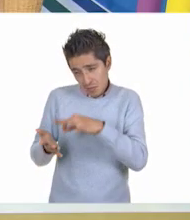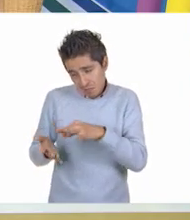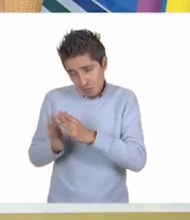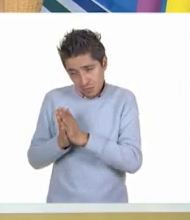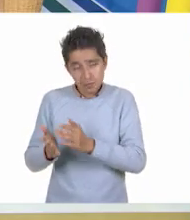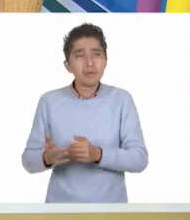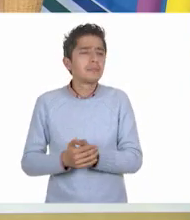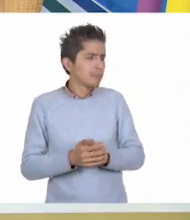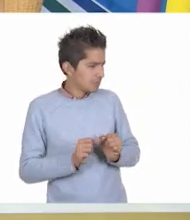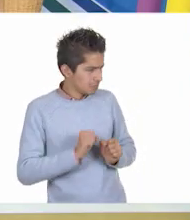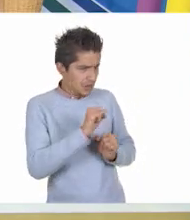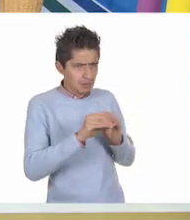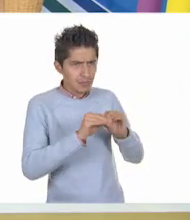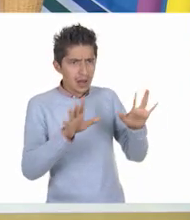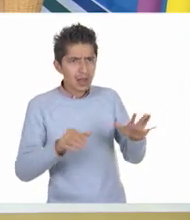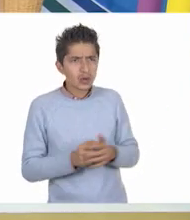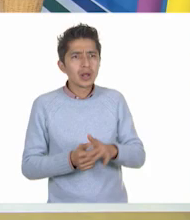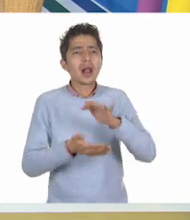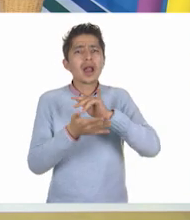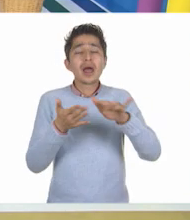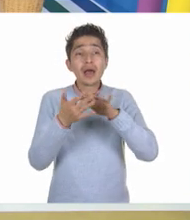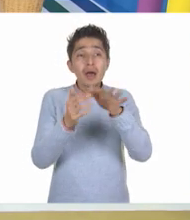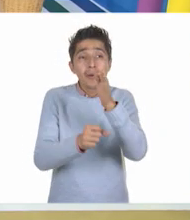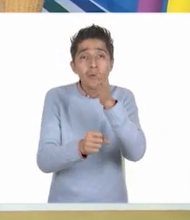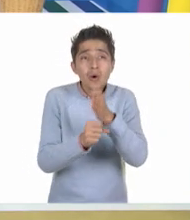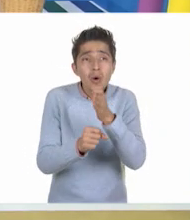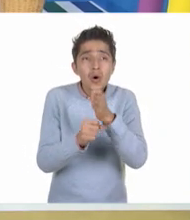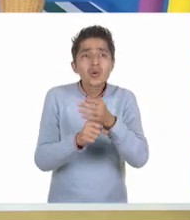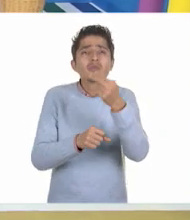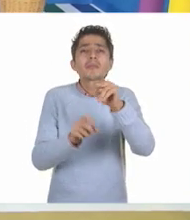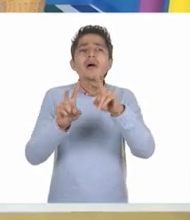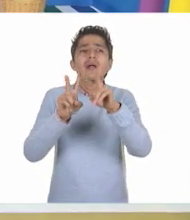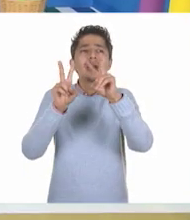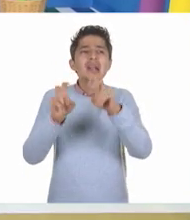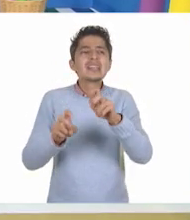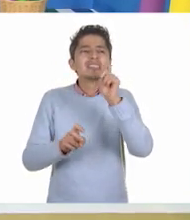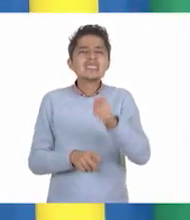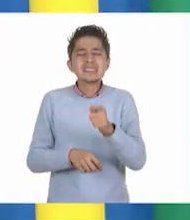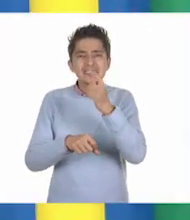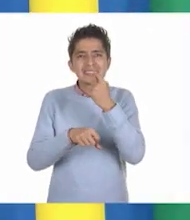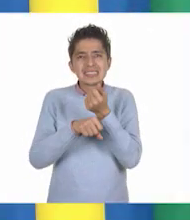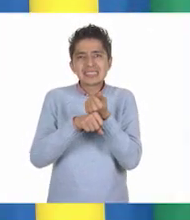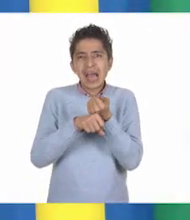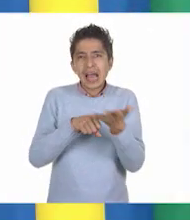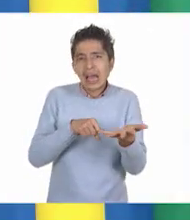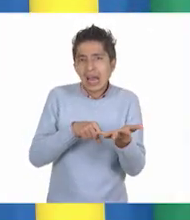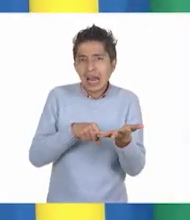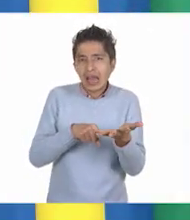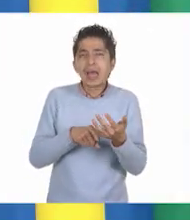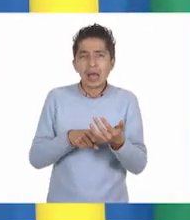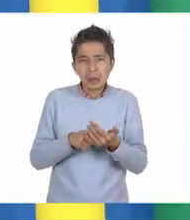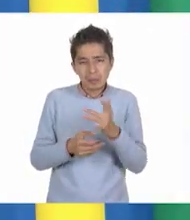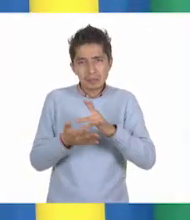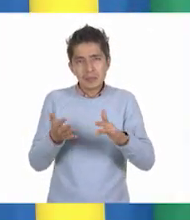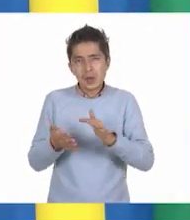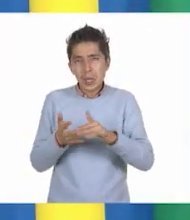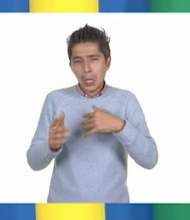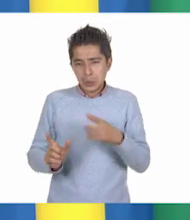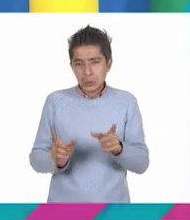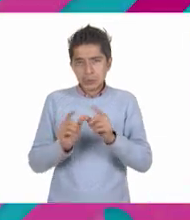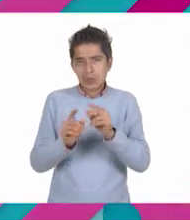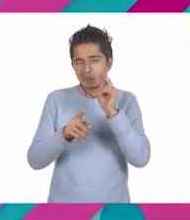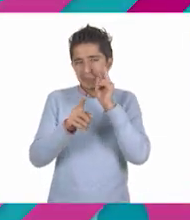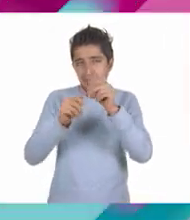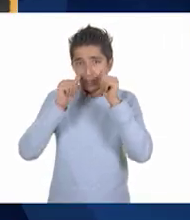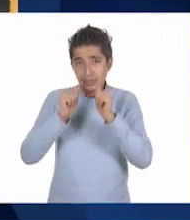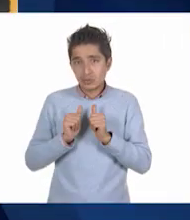Por supuesto, Gaby. El texto del día de hoy se llama La sangre y vamos a leer un fragmento, así que pongan mucha